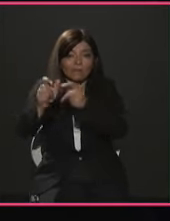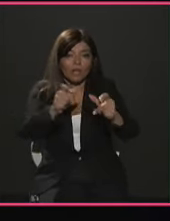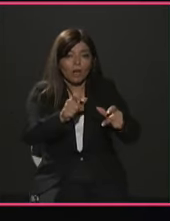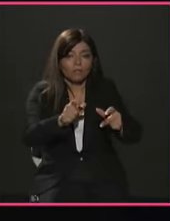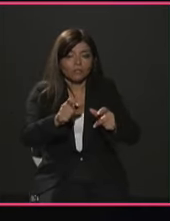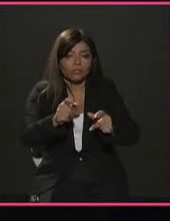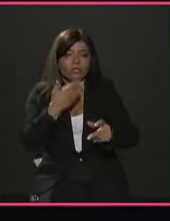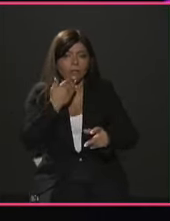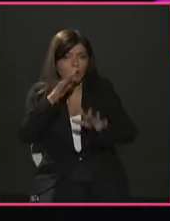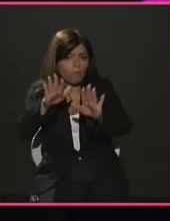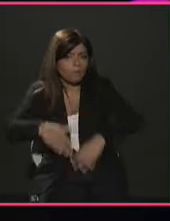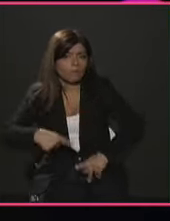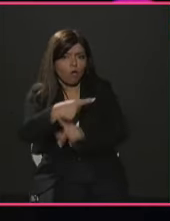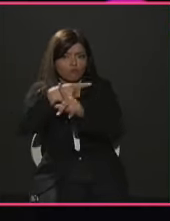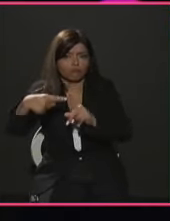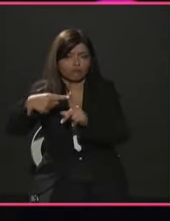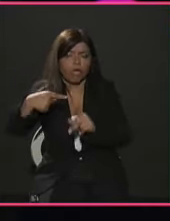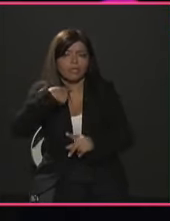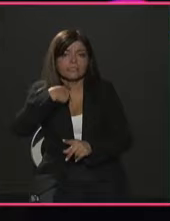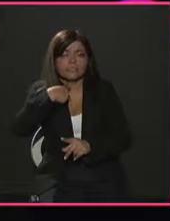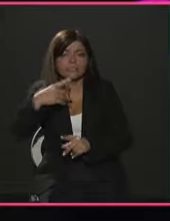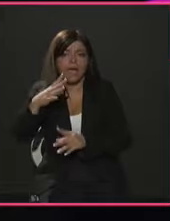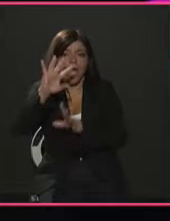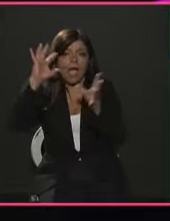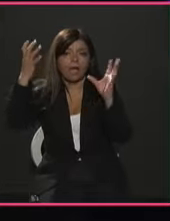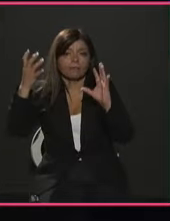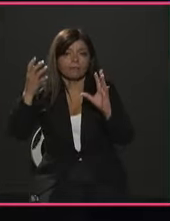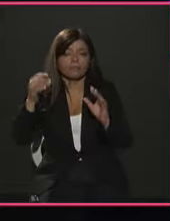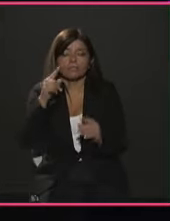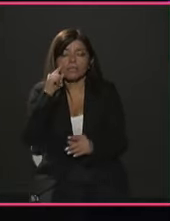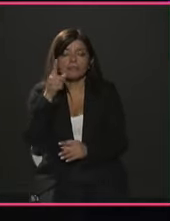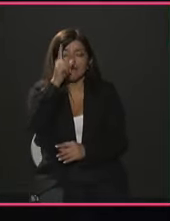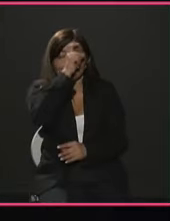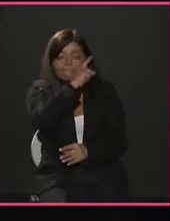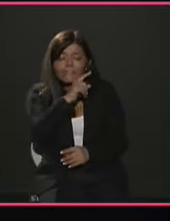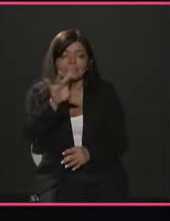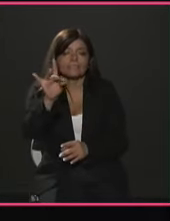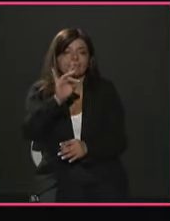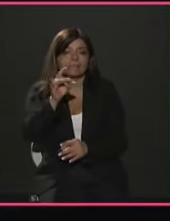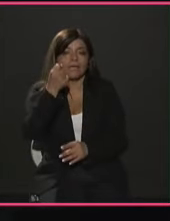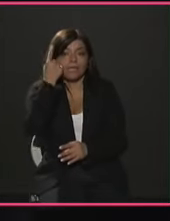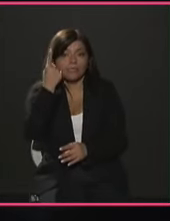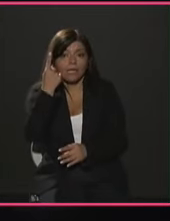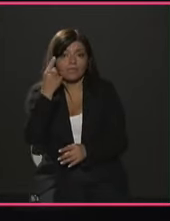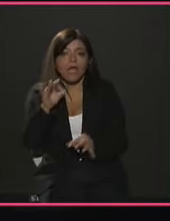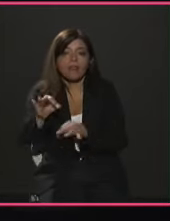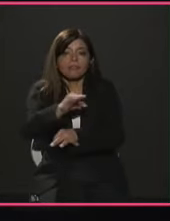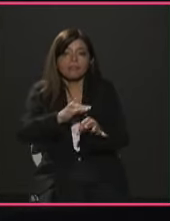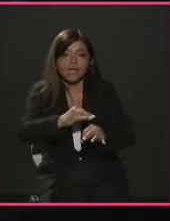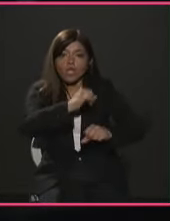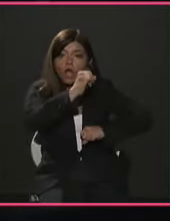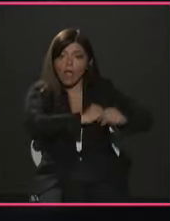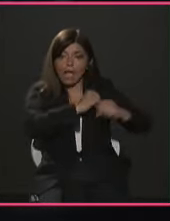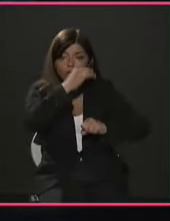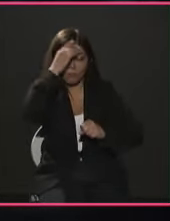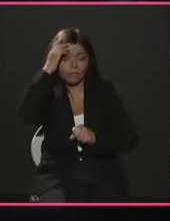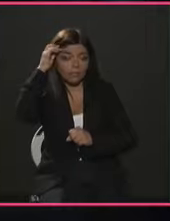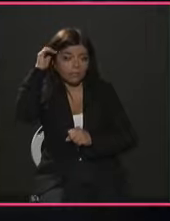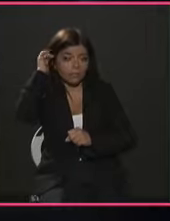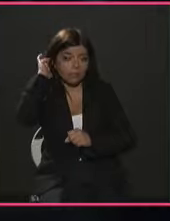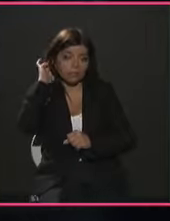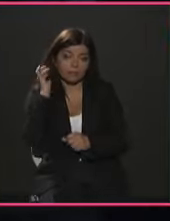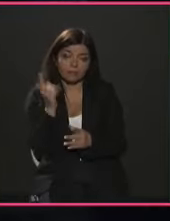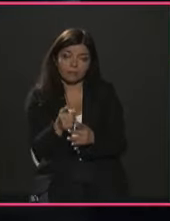del medio ambiente de la Inteligencia artificial es difícil de mapear Y eso es por el diseño las compañías hacen